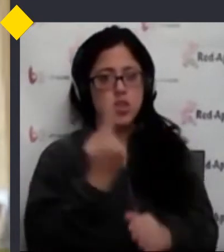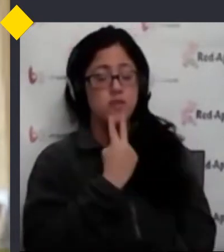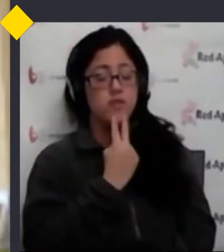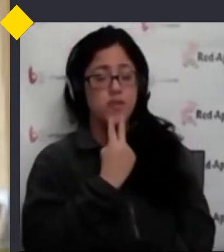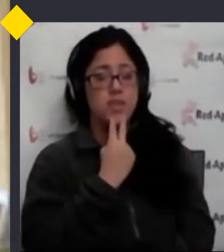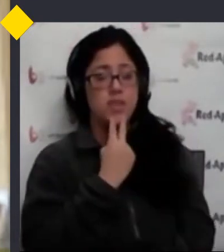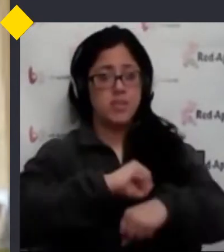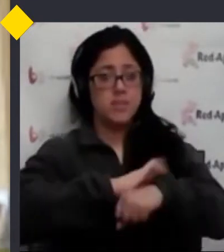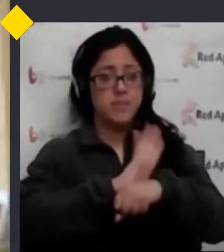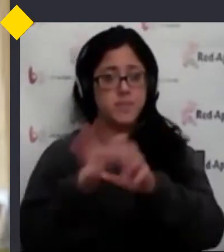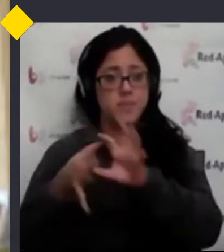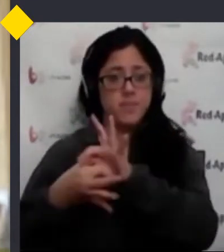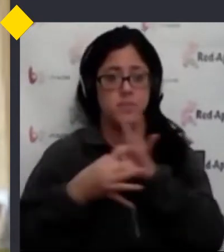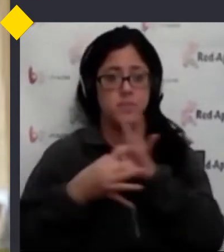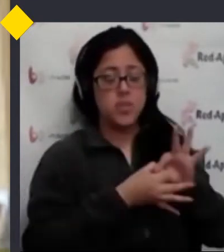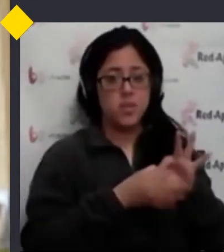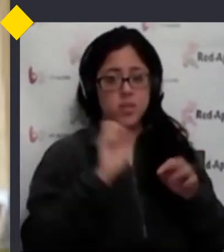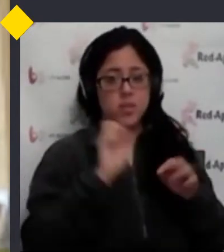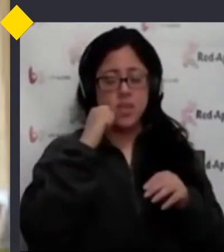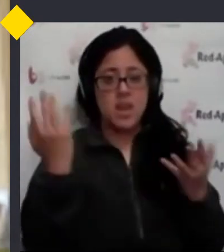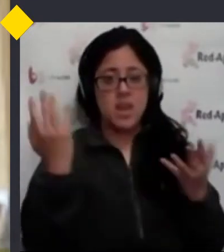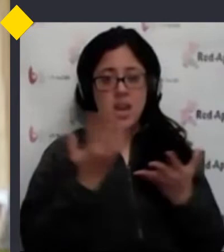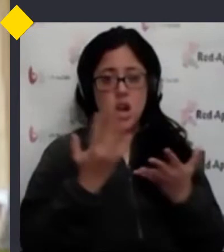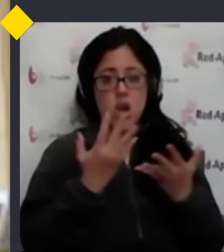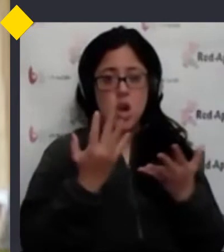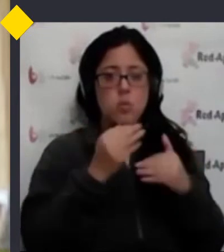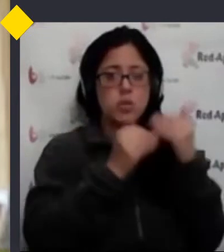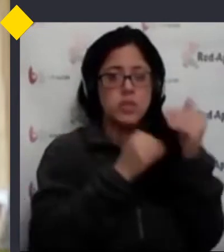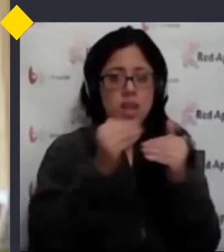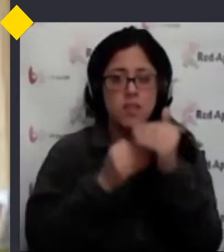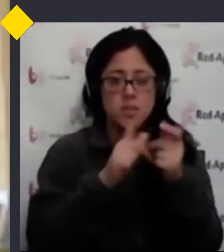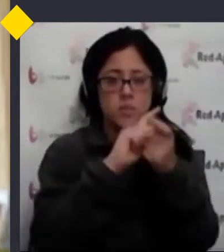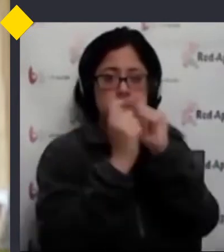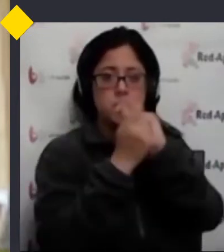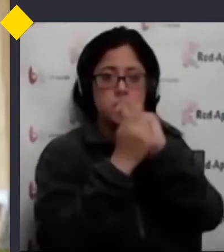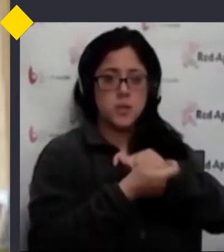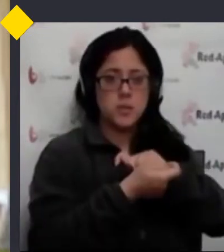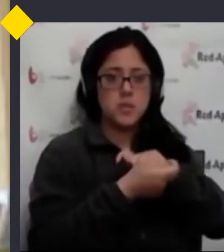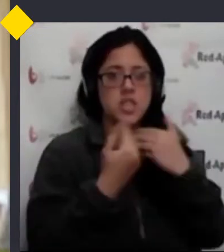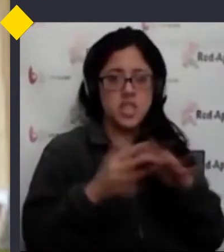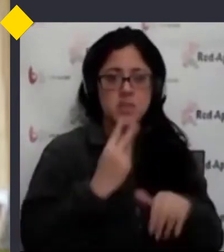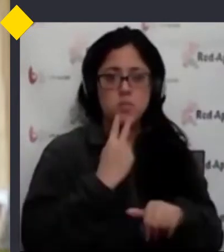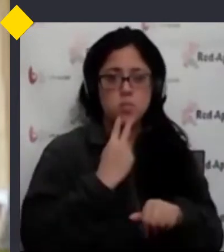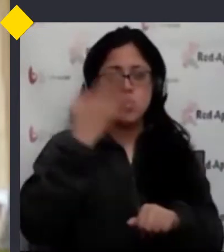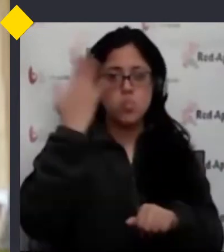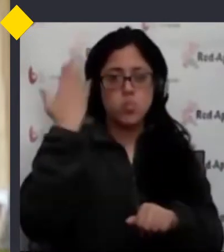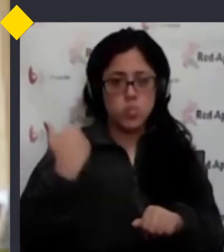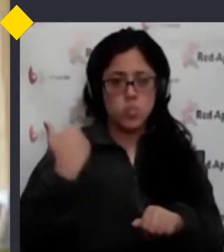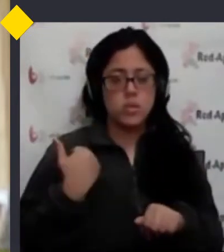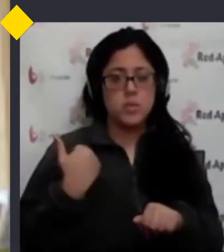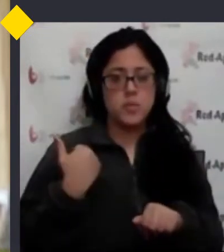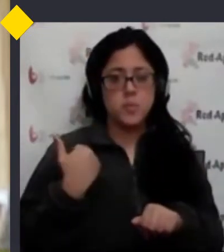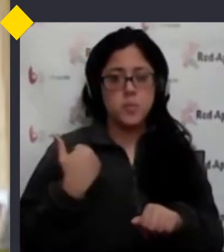de cómo se ha adelantado una transformación que ya estábamos viviendo desde el mundo del retail. Y la verdad lo que